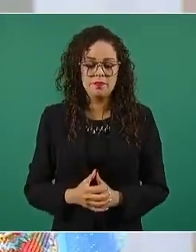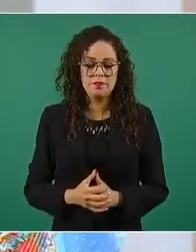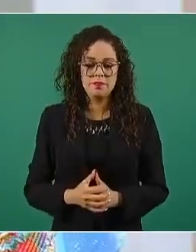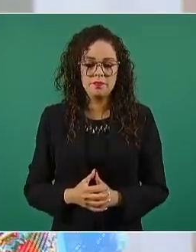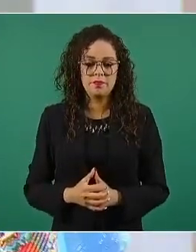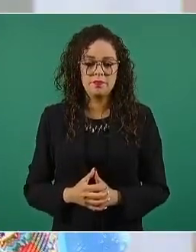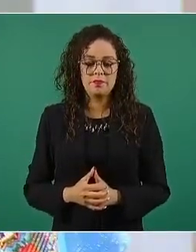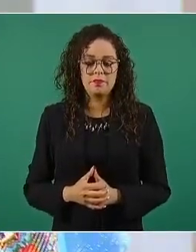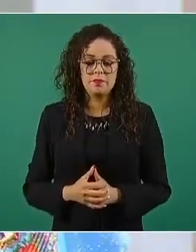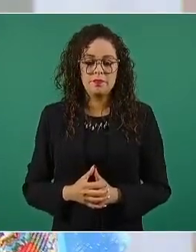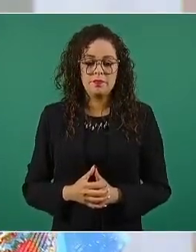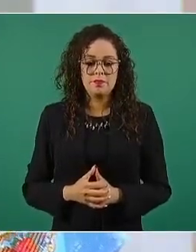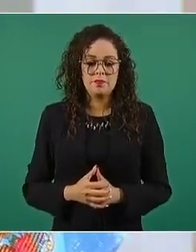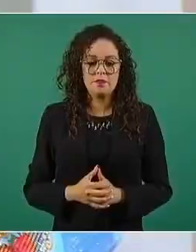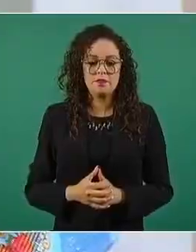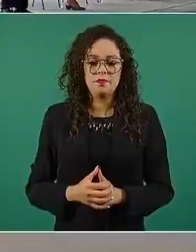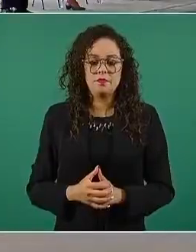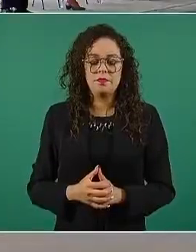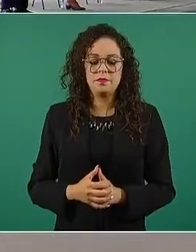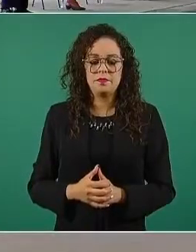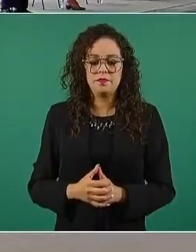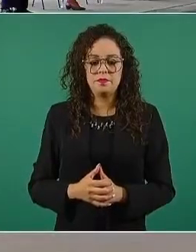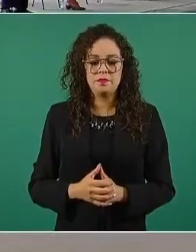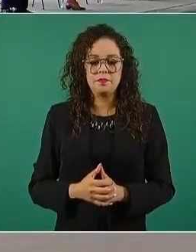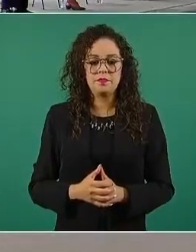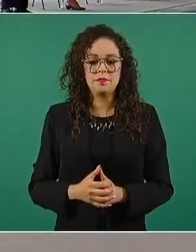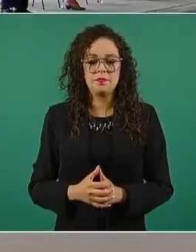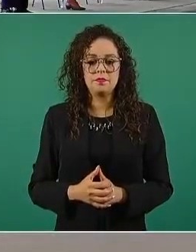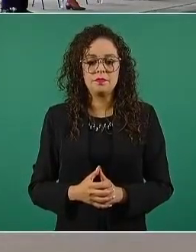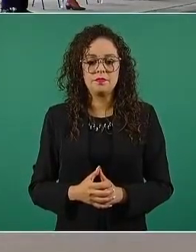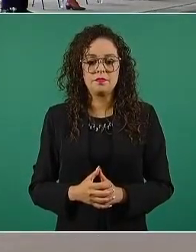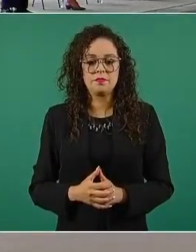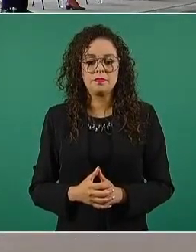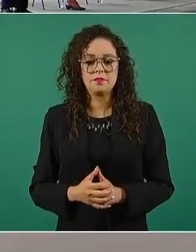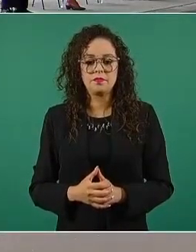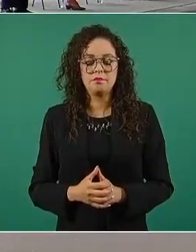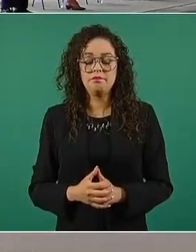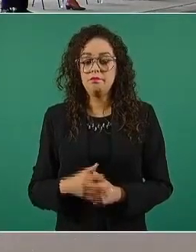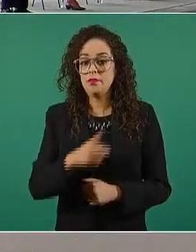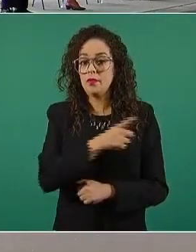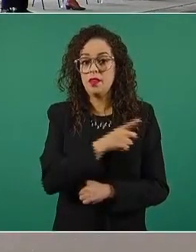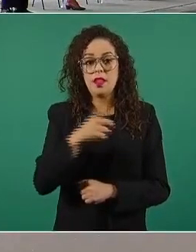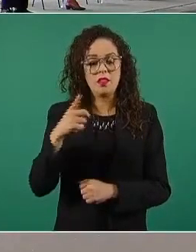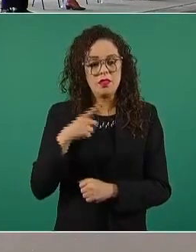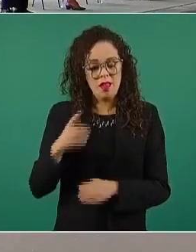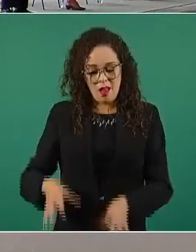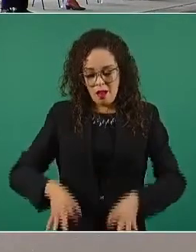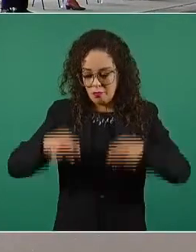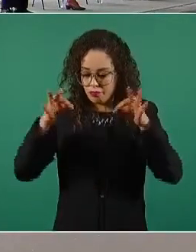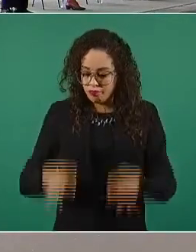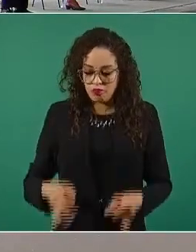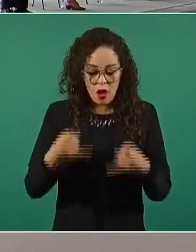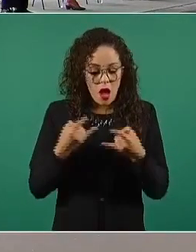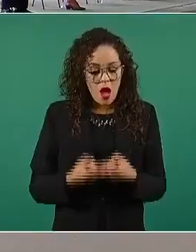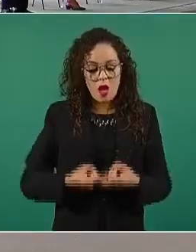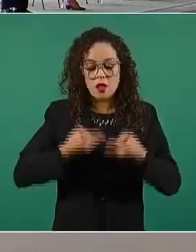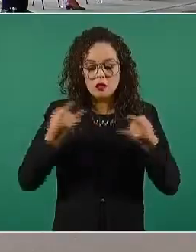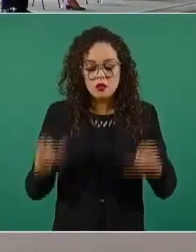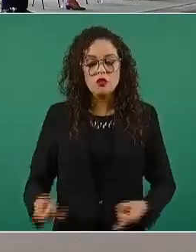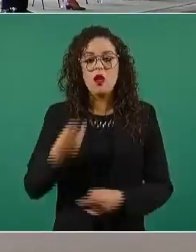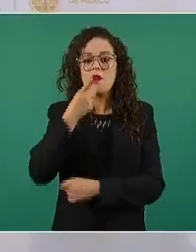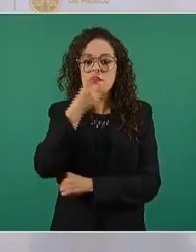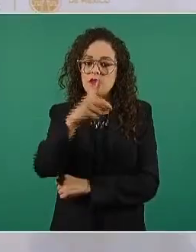Nuestra narrativa debe basarse en una historia real, en la